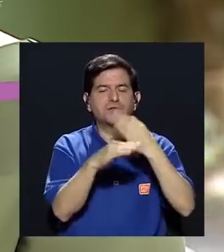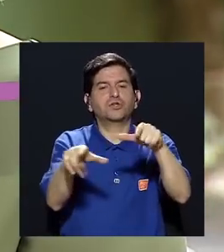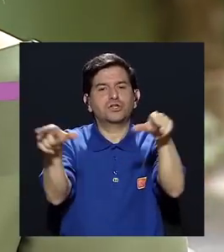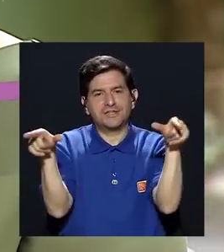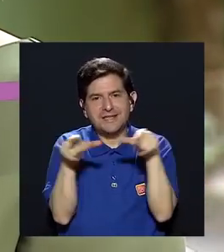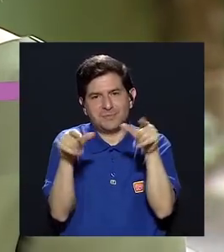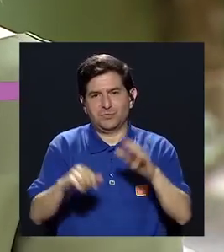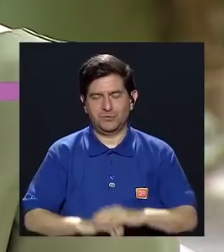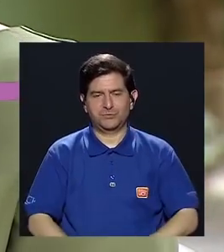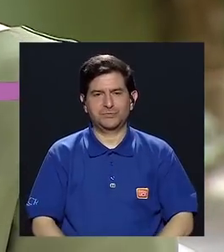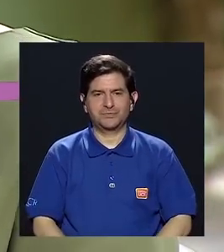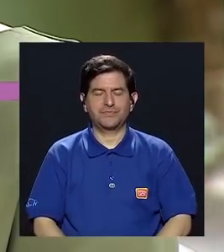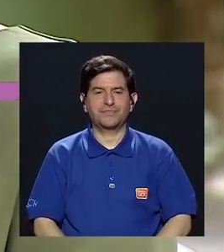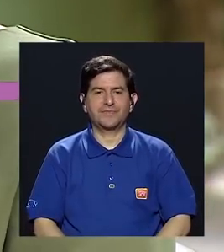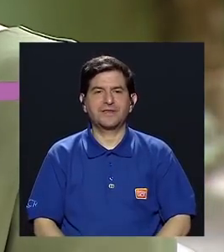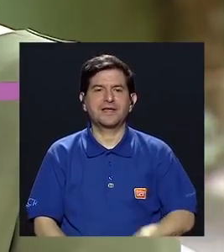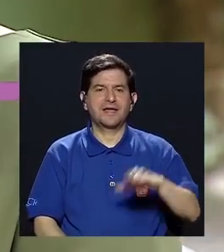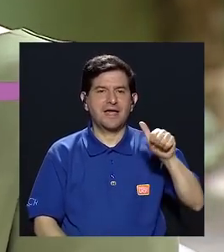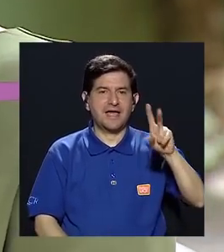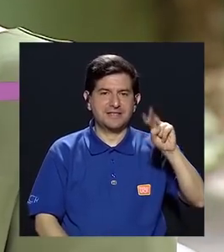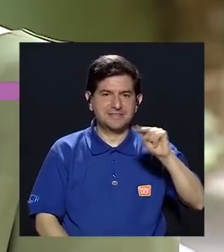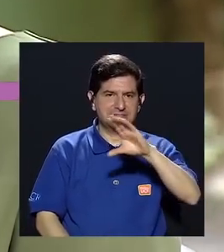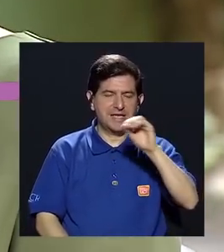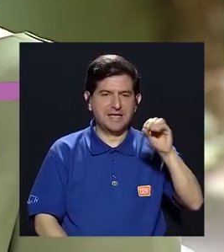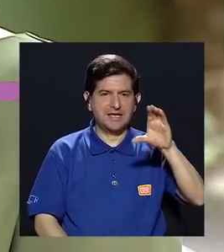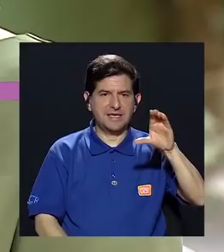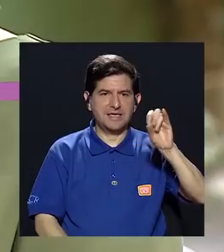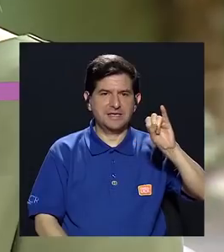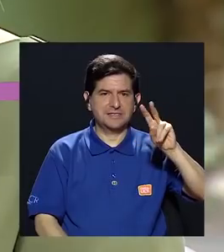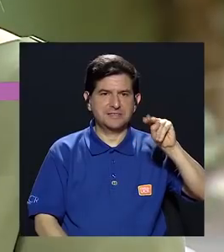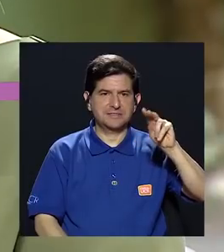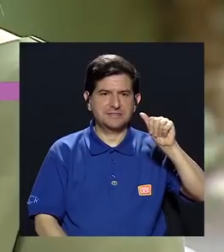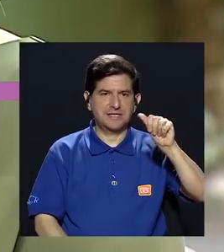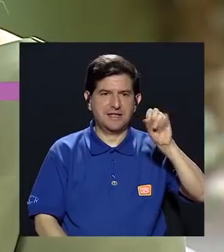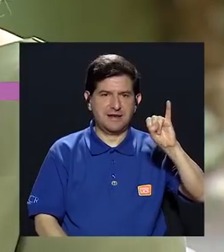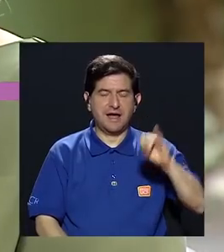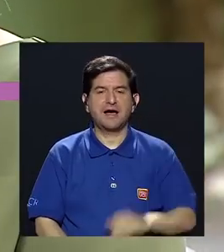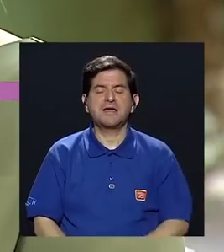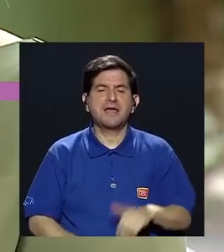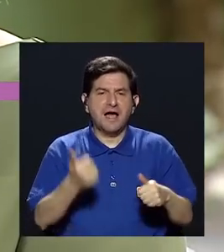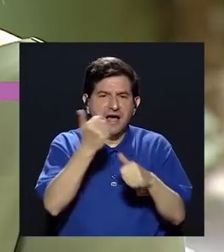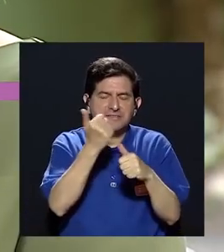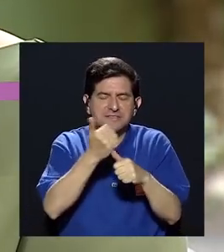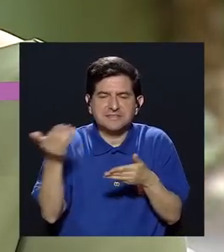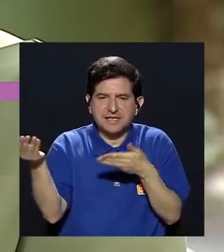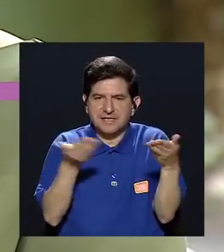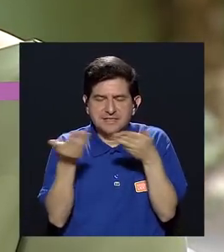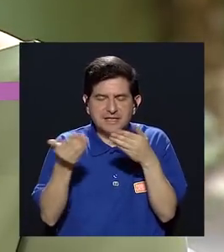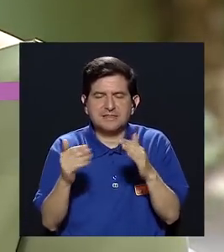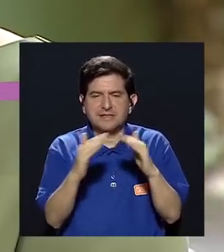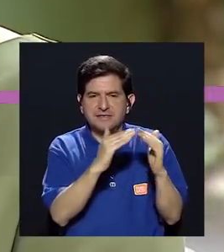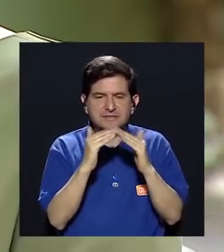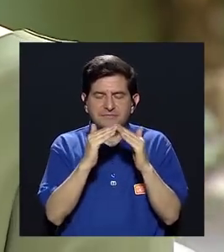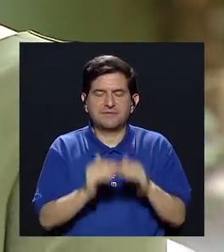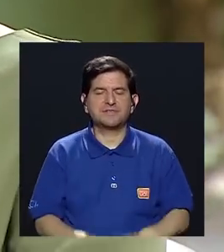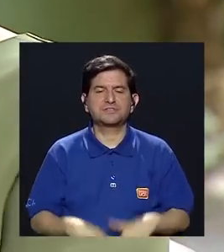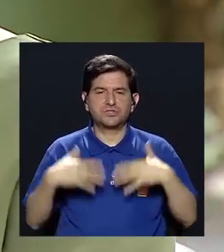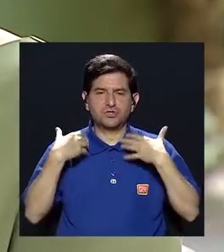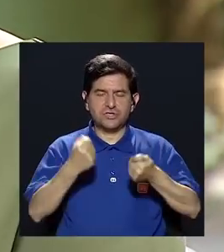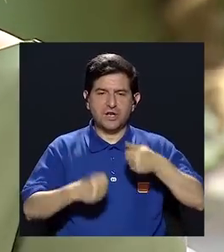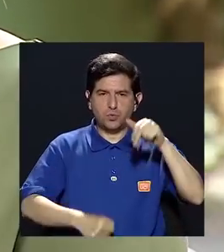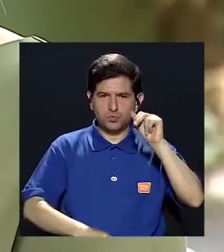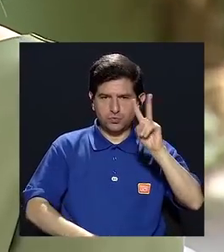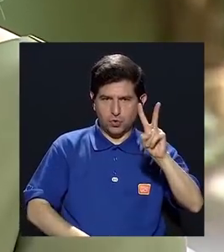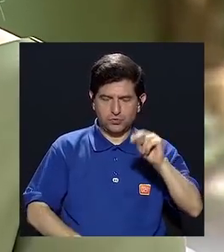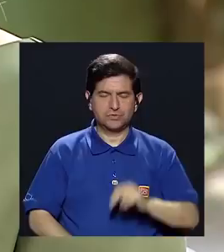de establecimientos. En los CEN y en los SINAI tenemos asistentes de servicio civil, de salud 2,